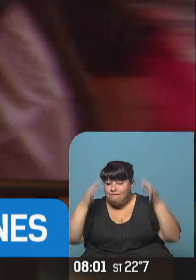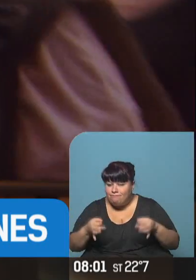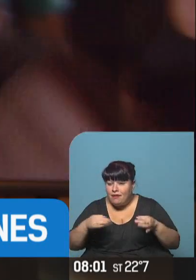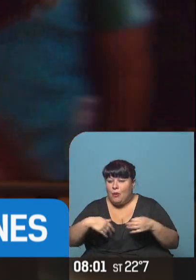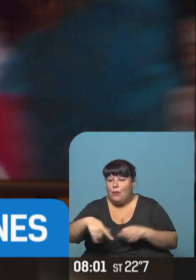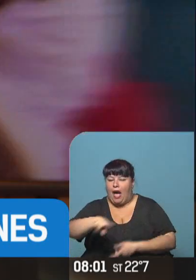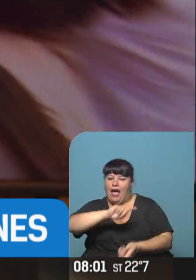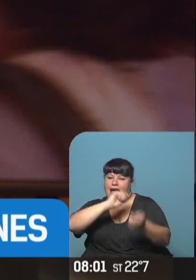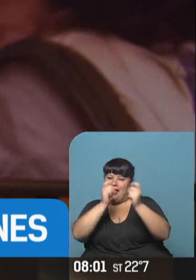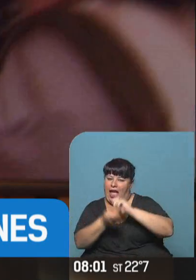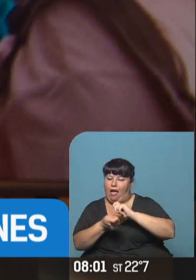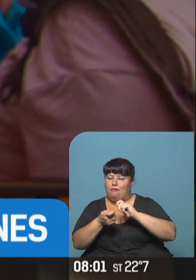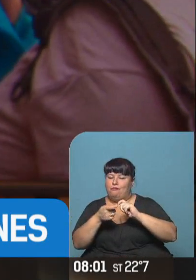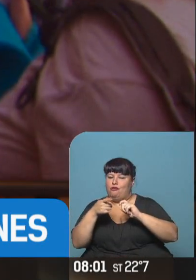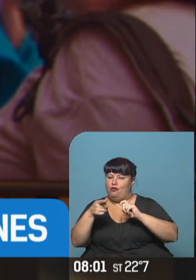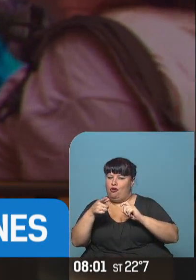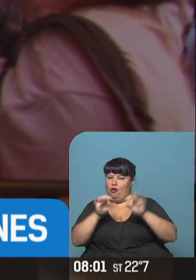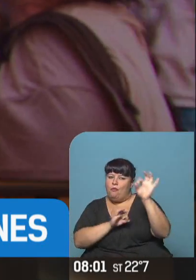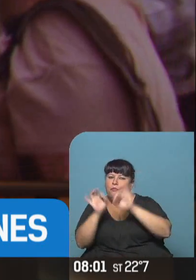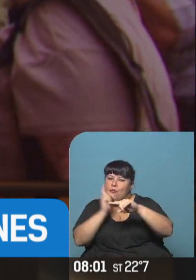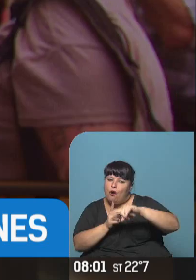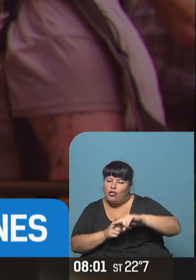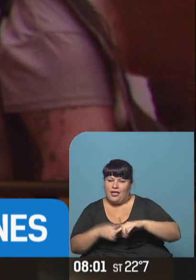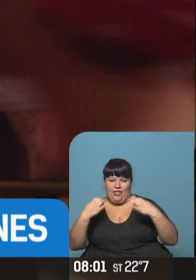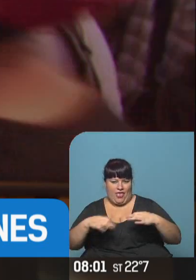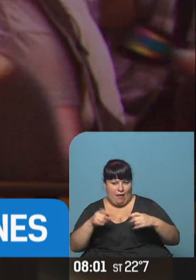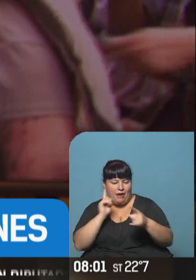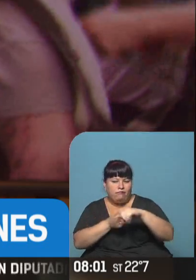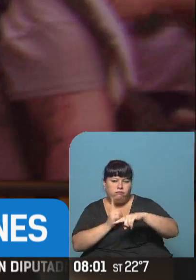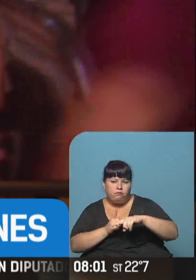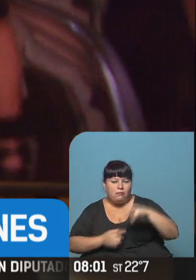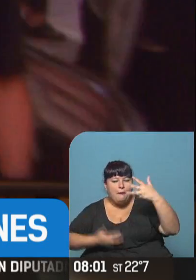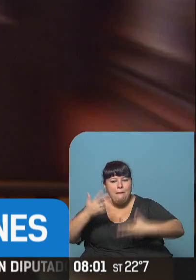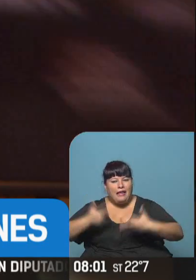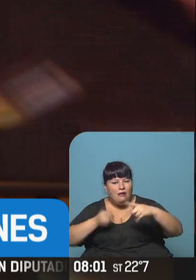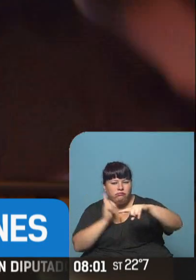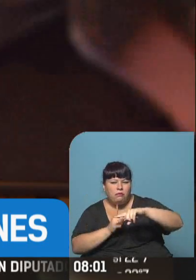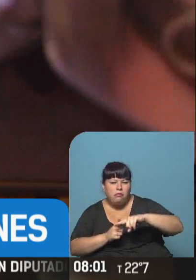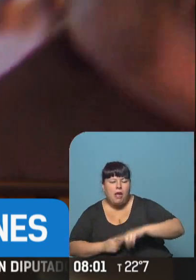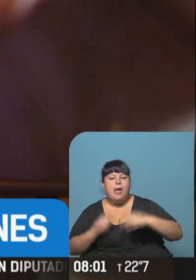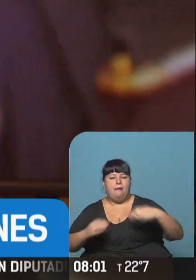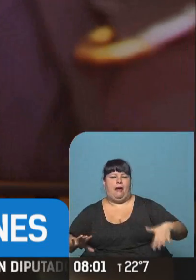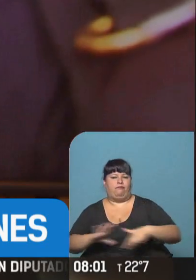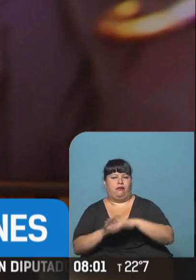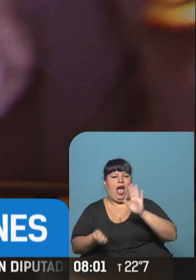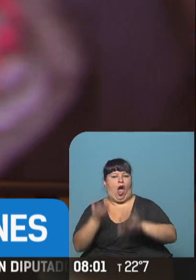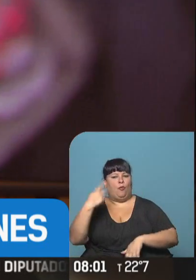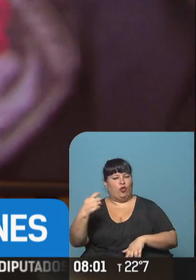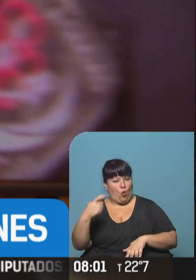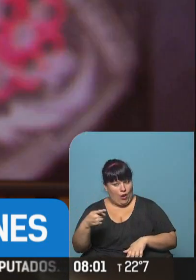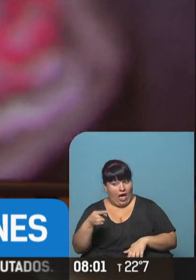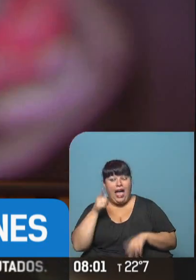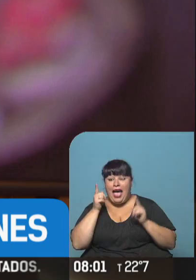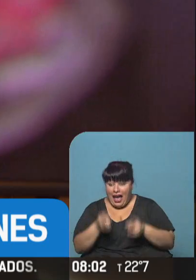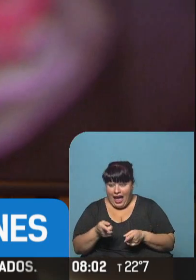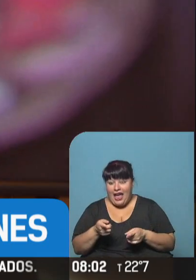va a cambiar esa ecuación que se tiene que hacer, ese cálculo matemático para dar el aumento a los jubilados. Es